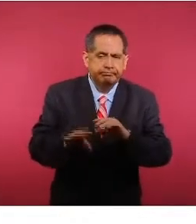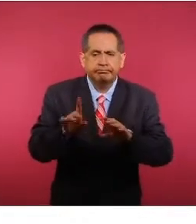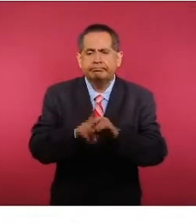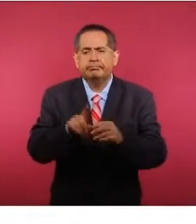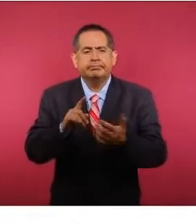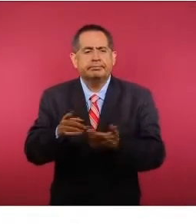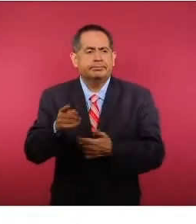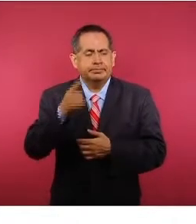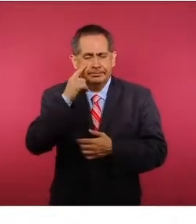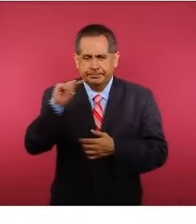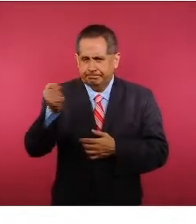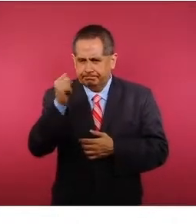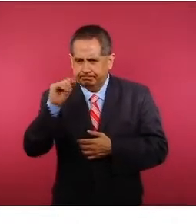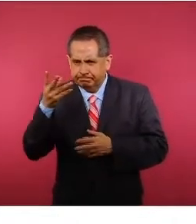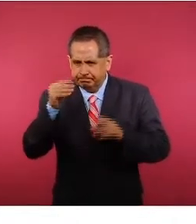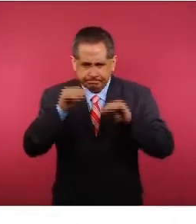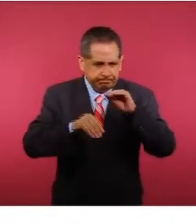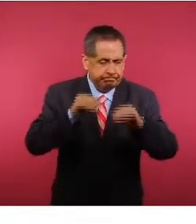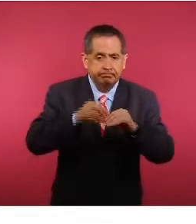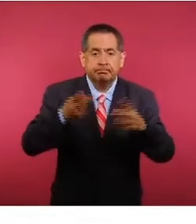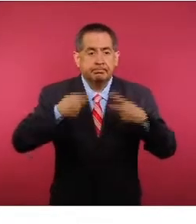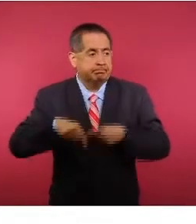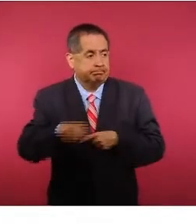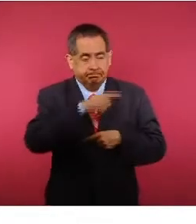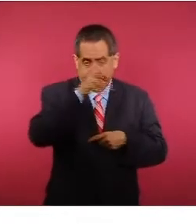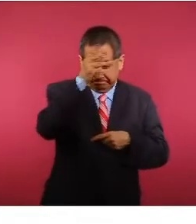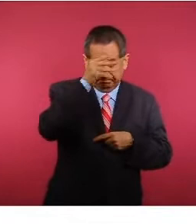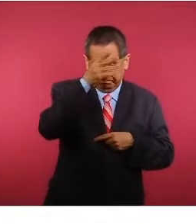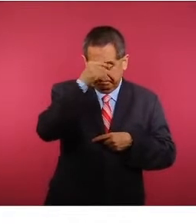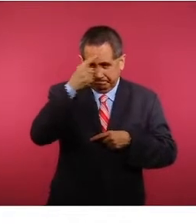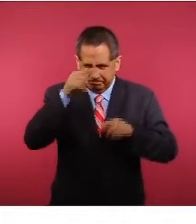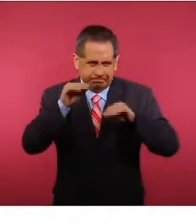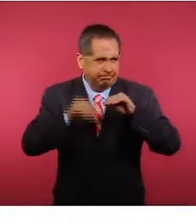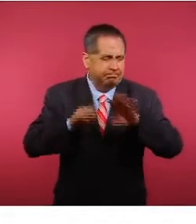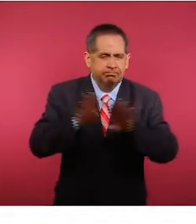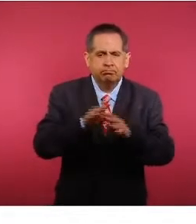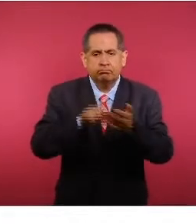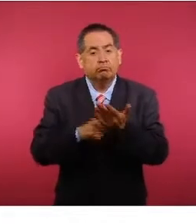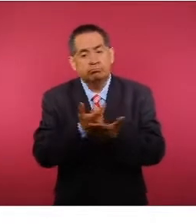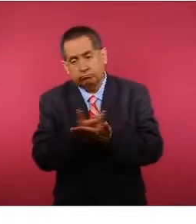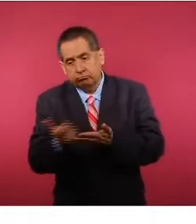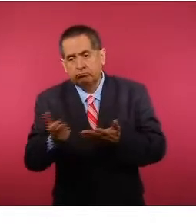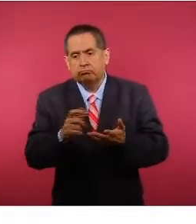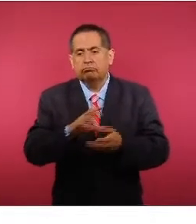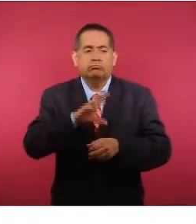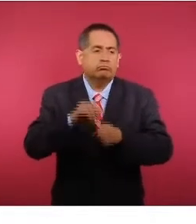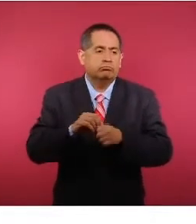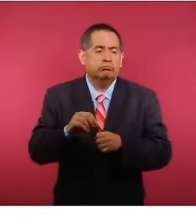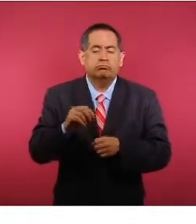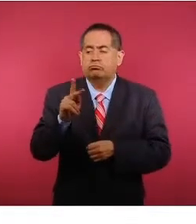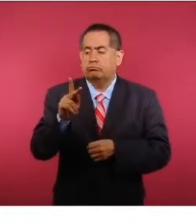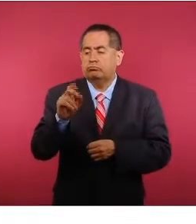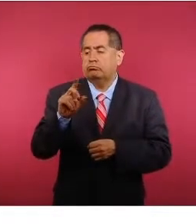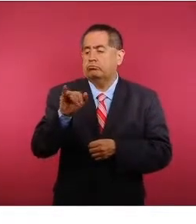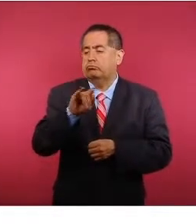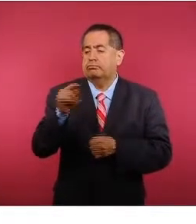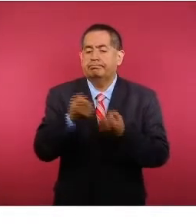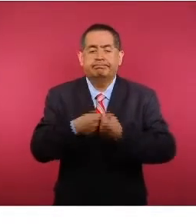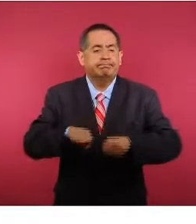las áreas tecnológicas, capacitación de tripulaciones, sueldos, pólizas de seguro.